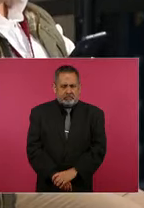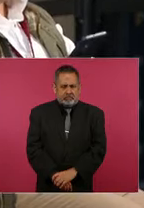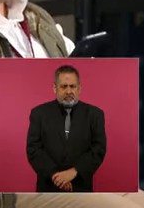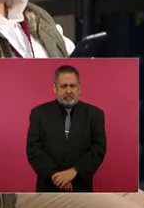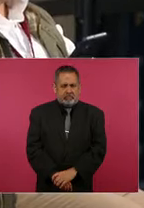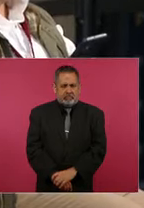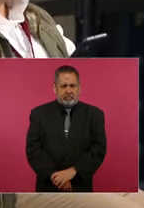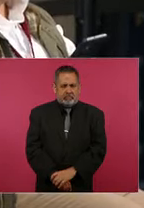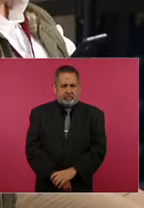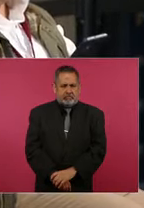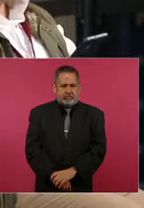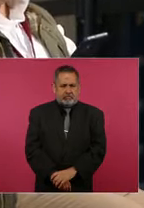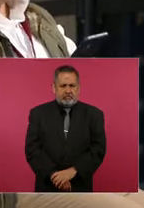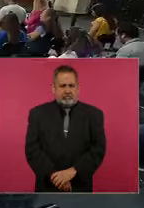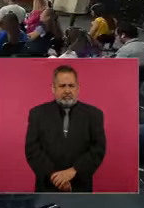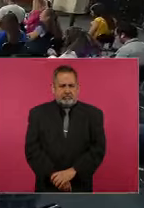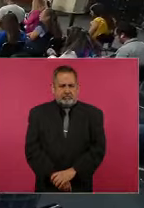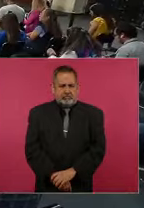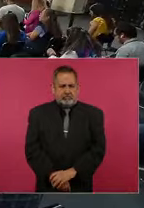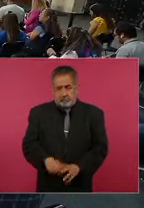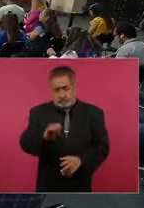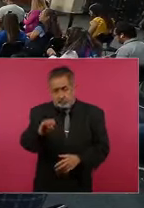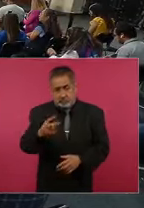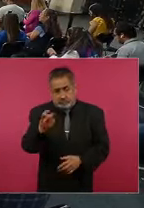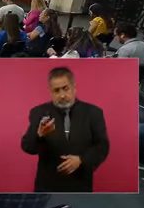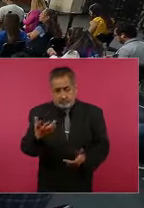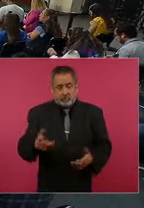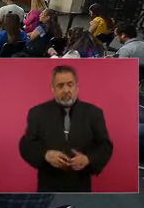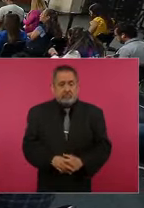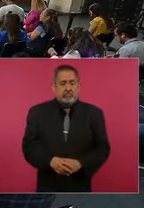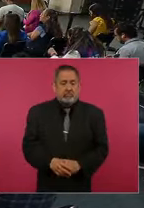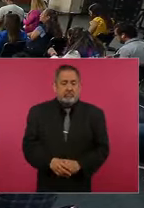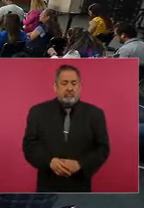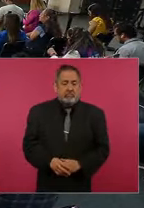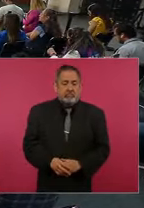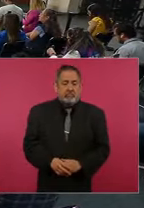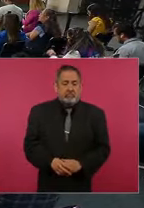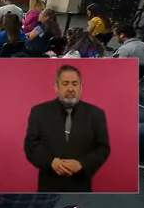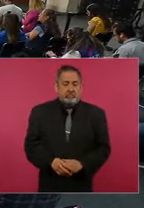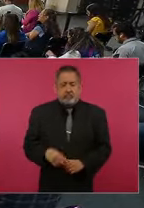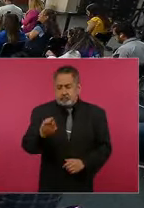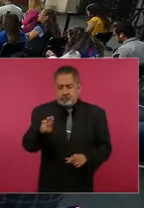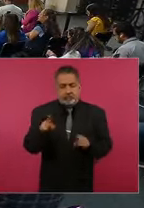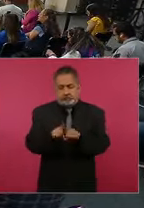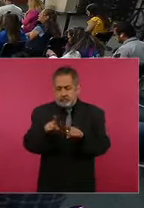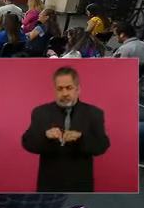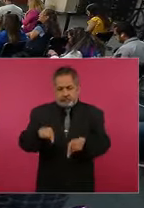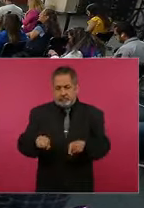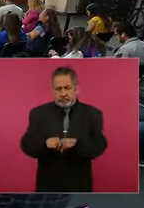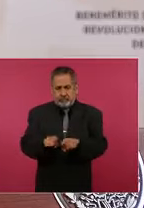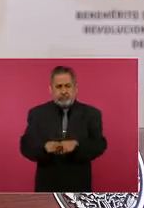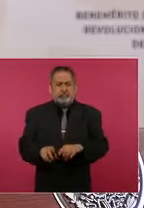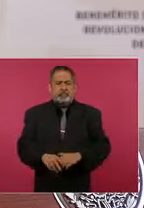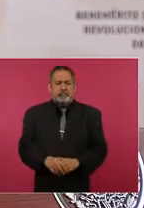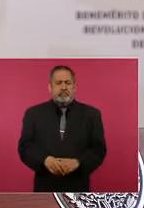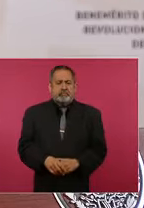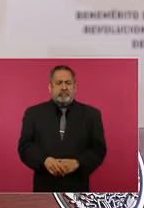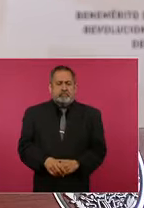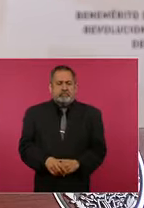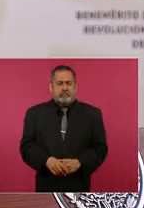defender el centro de Puerto Vallarta. Sí, entonces es lo mismo aquí. Sí.